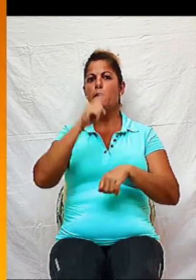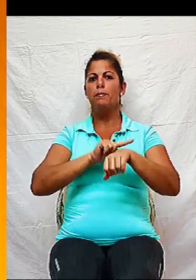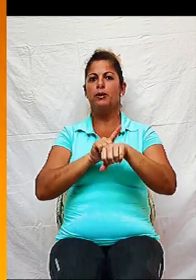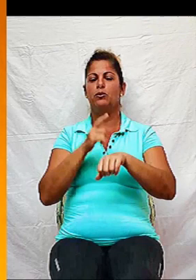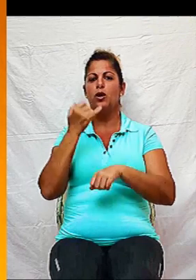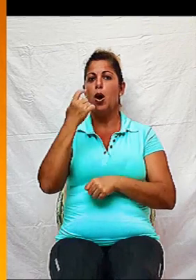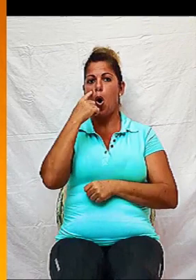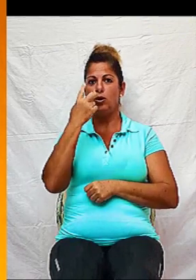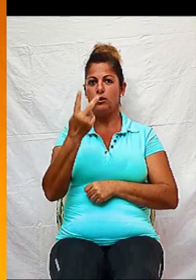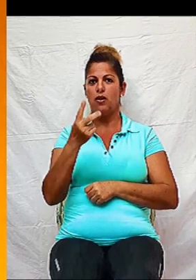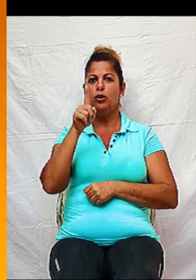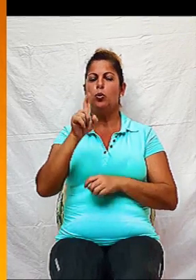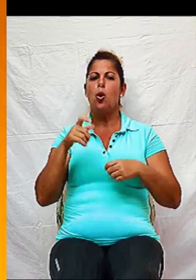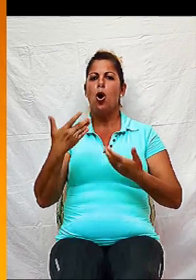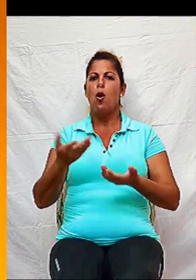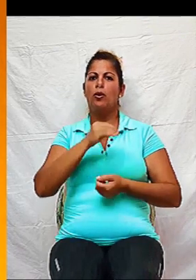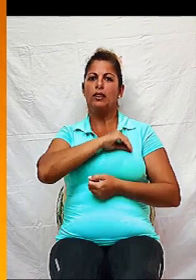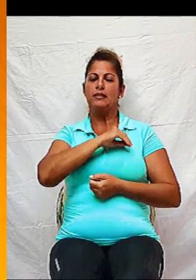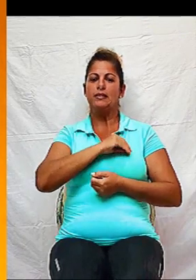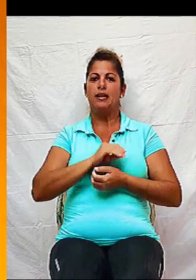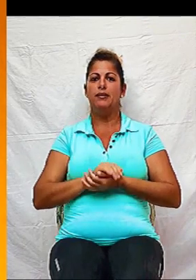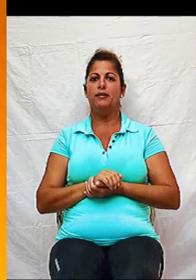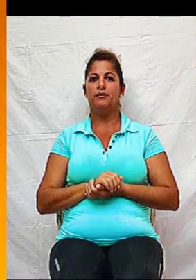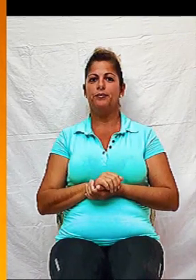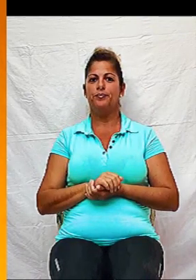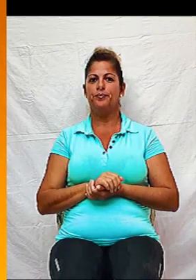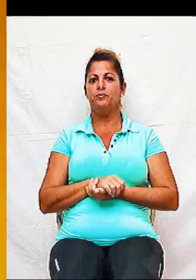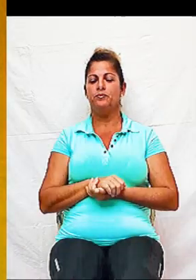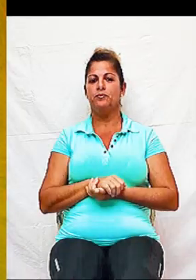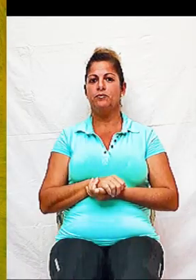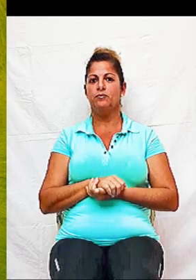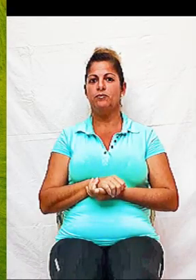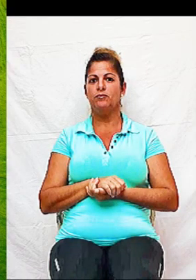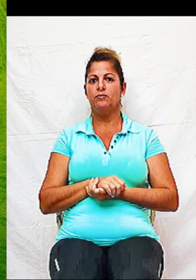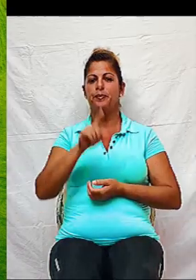Tómate un minuto y observa cómo estás.